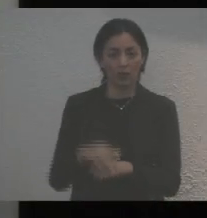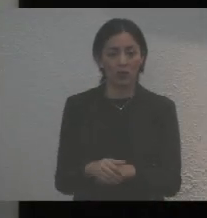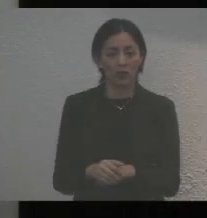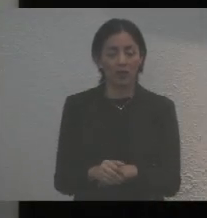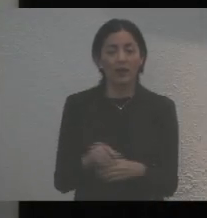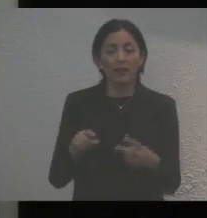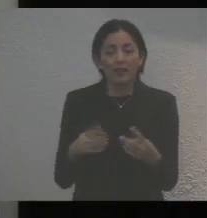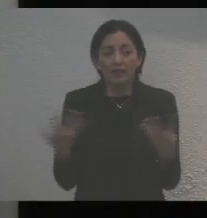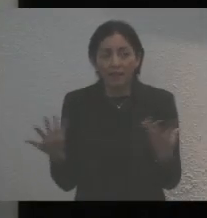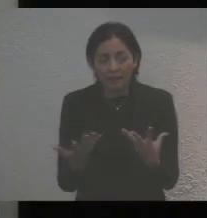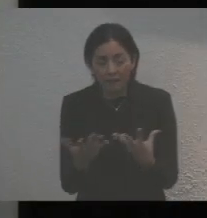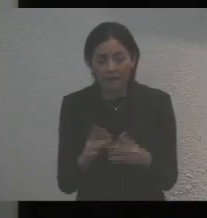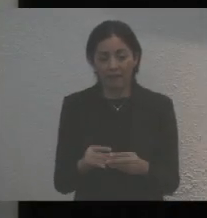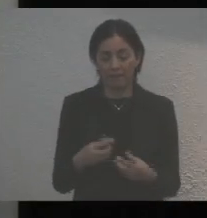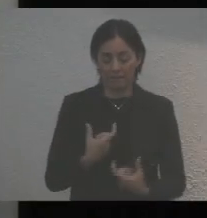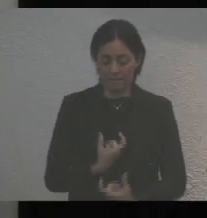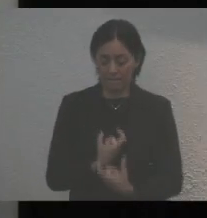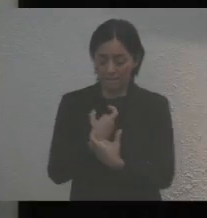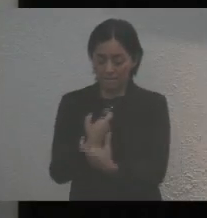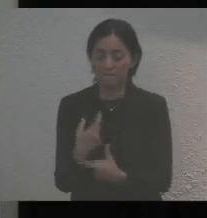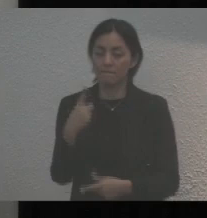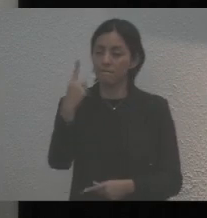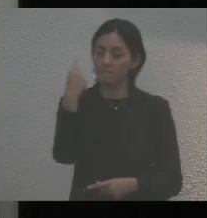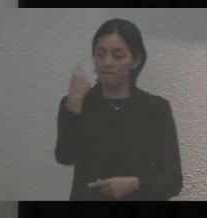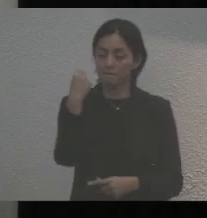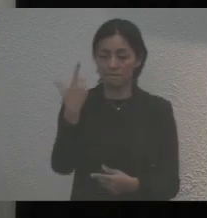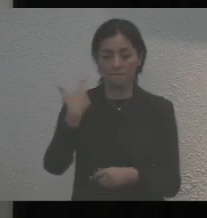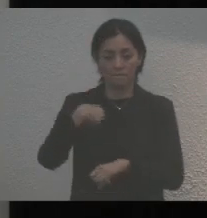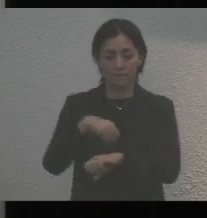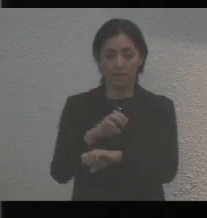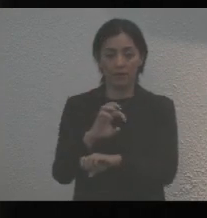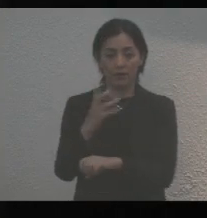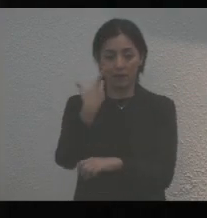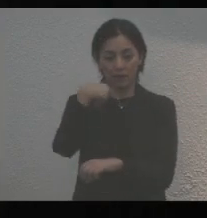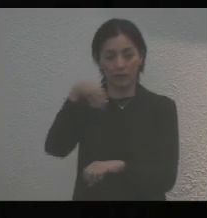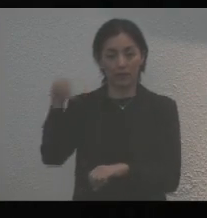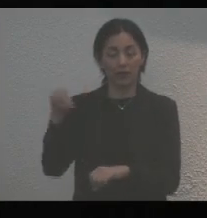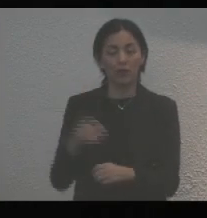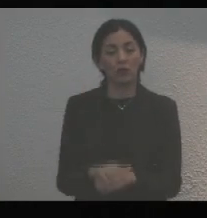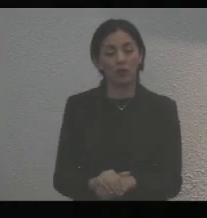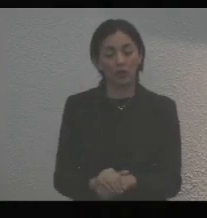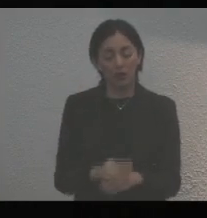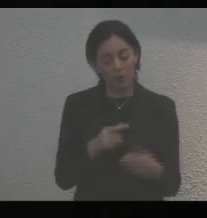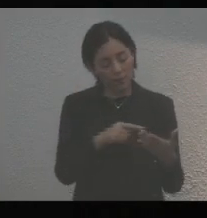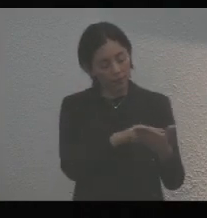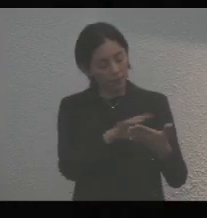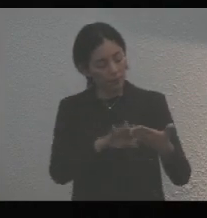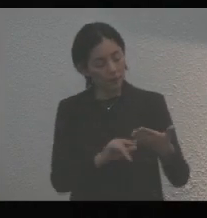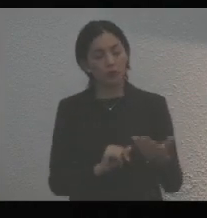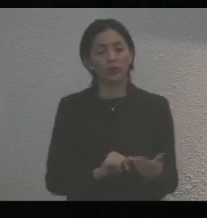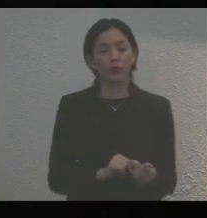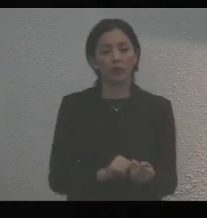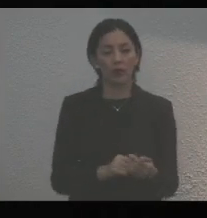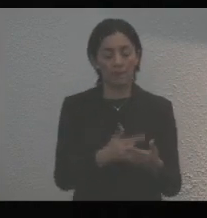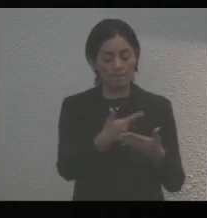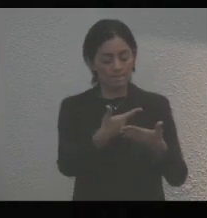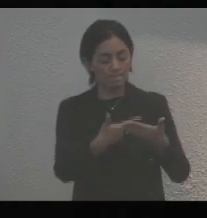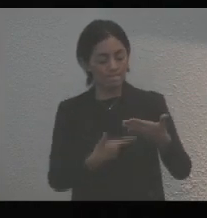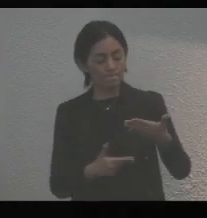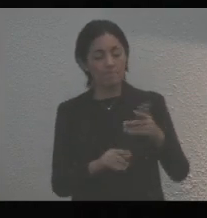se instituye la Medalla al Mérito Policial de Quintana Roo. La Honorable 16ª